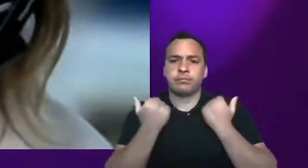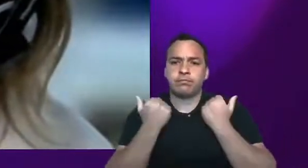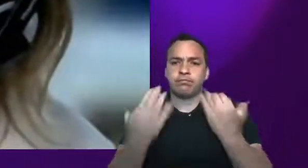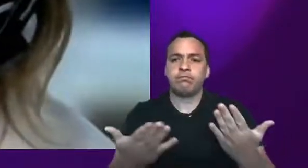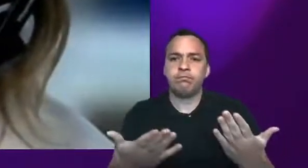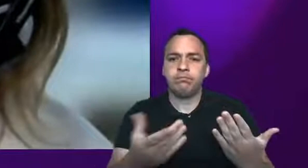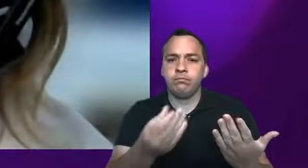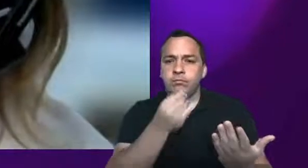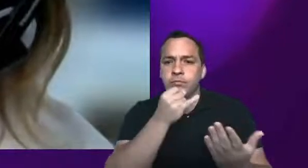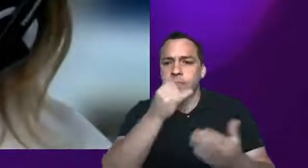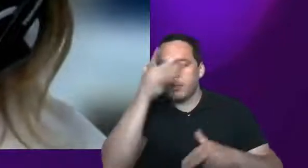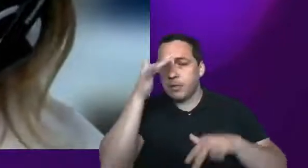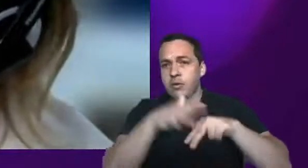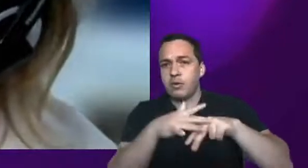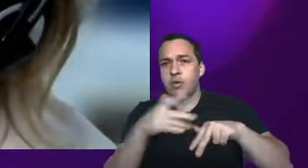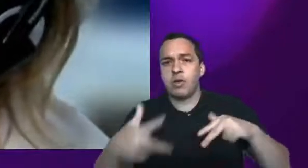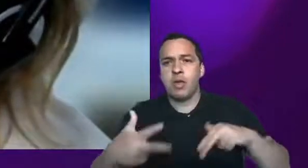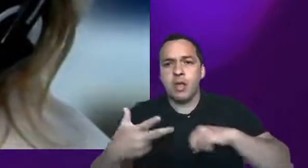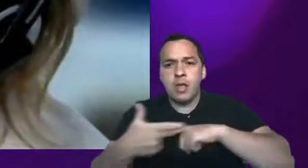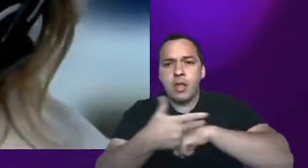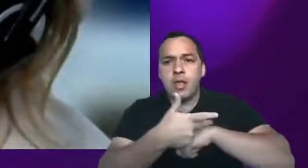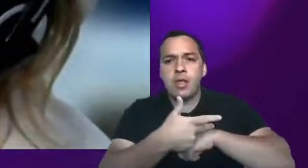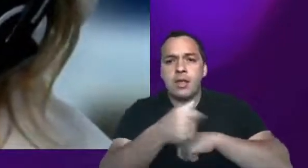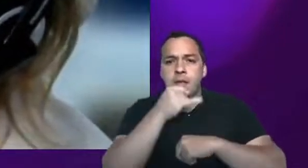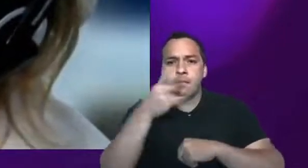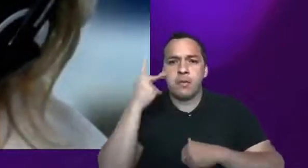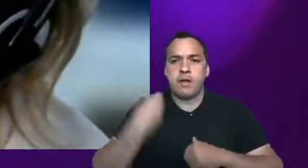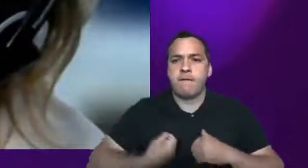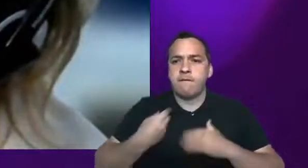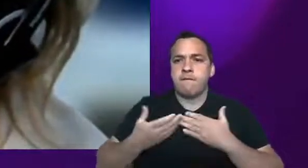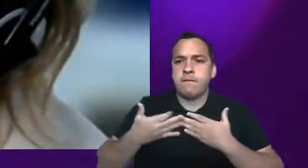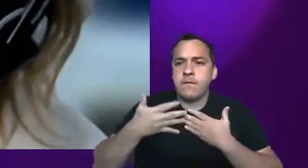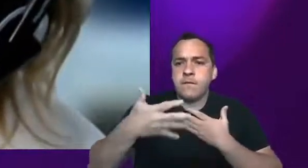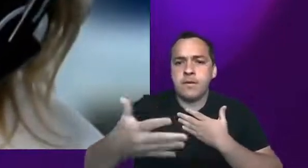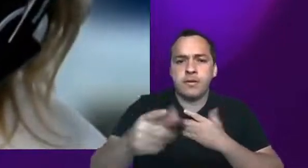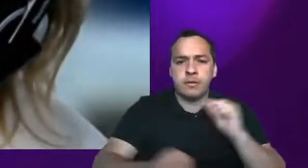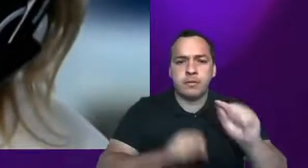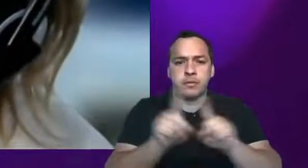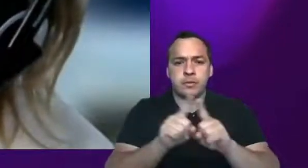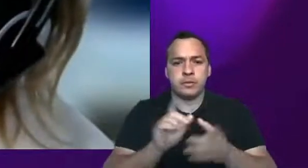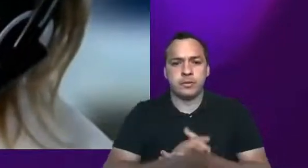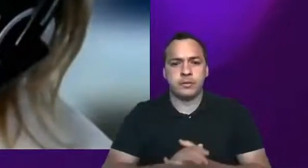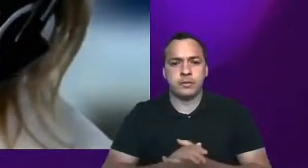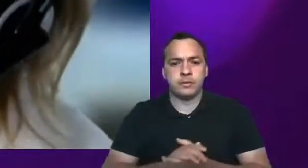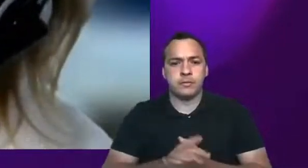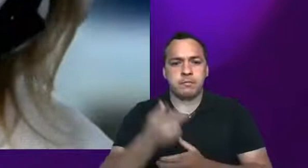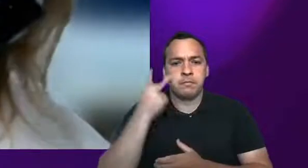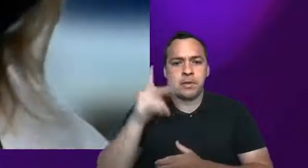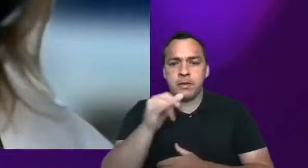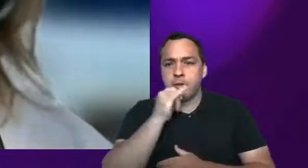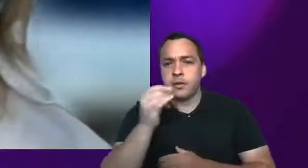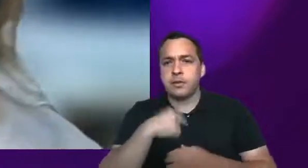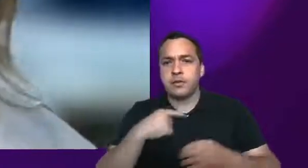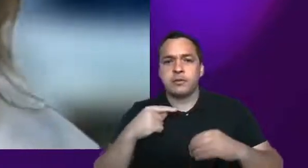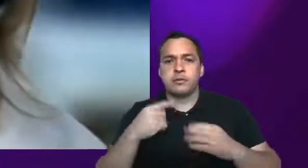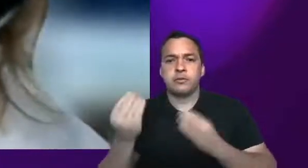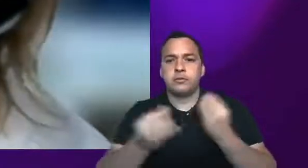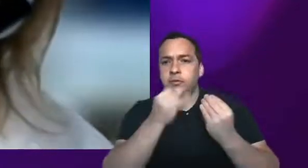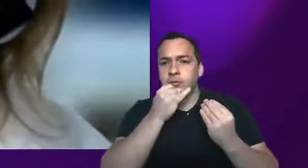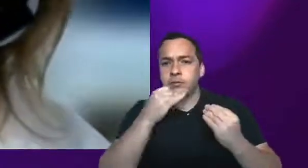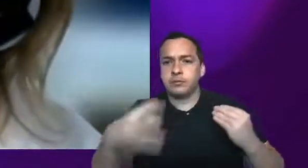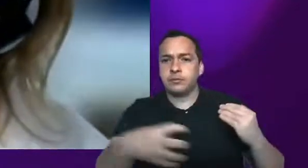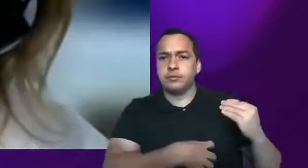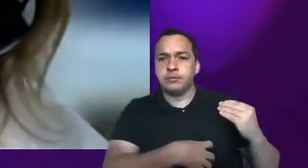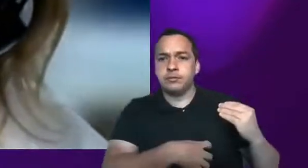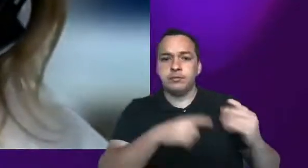estos pacientes en cuanto a sobrevida de pacientes y a control de sus síntomas. El trasplante de hígado en los últimos